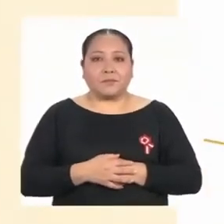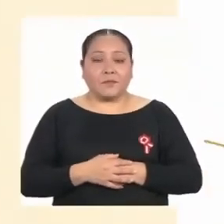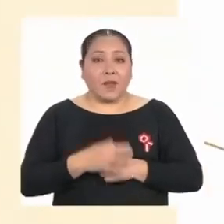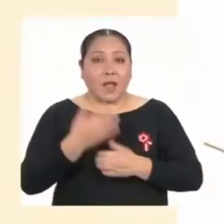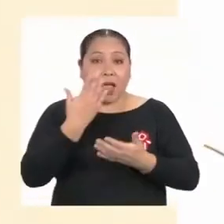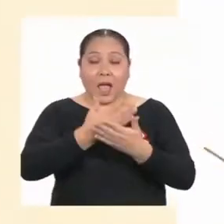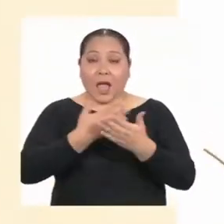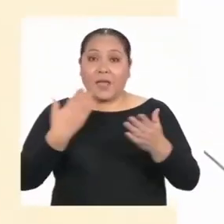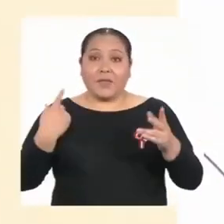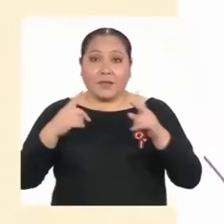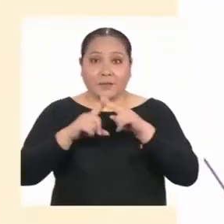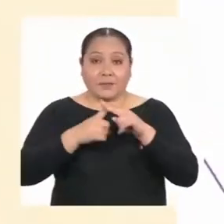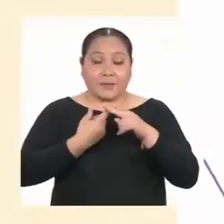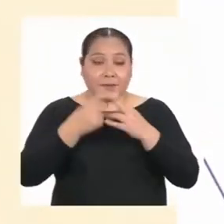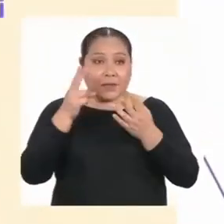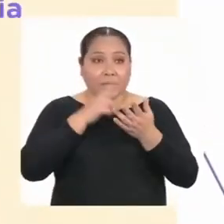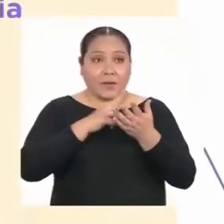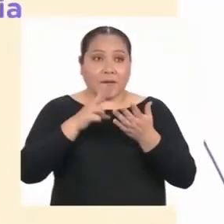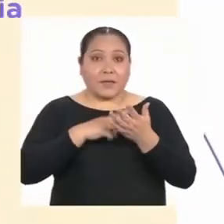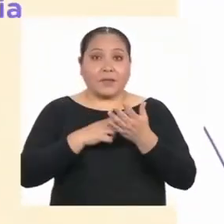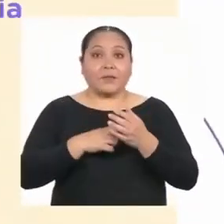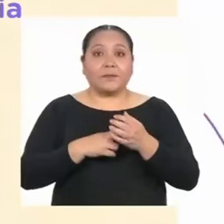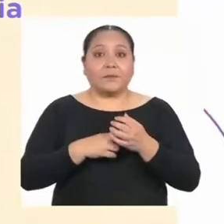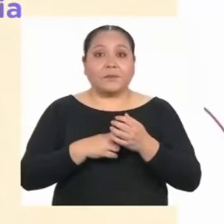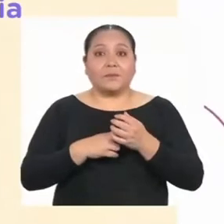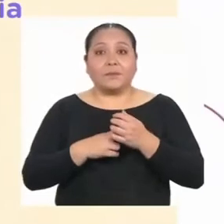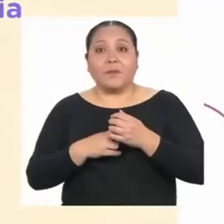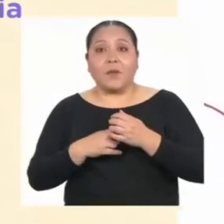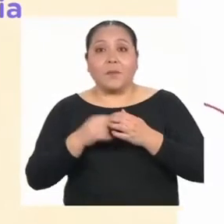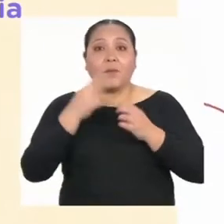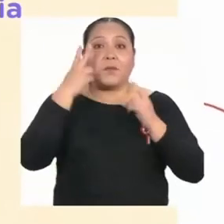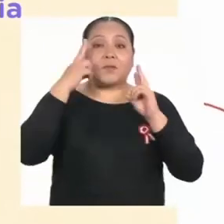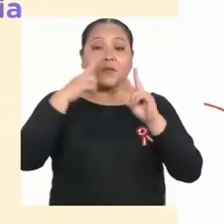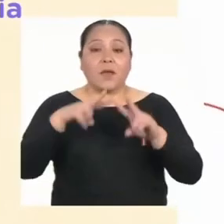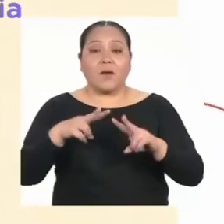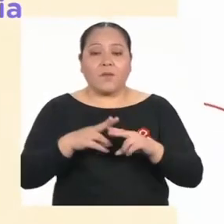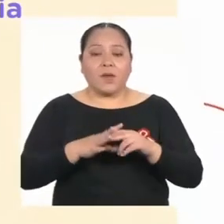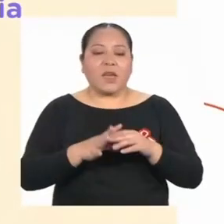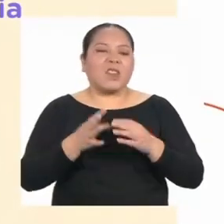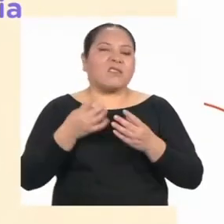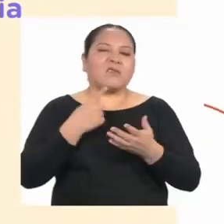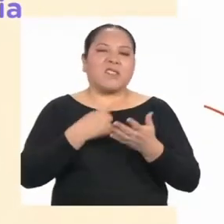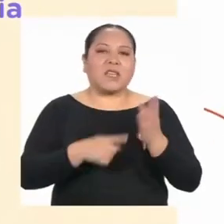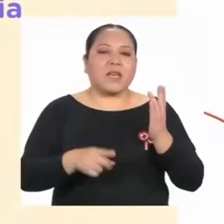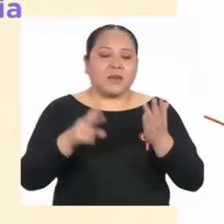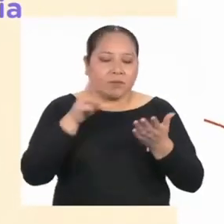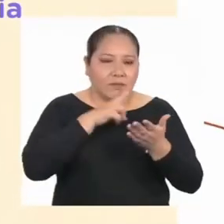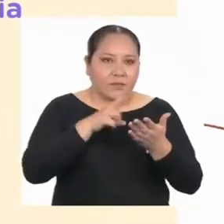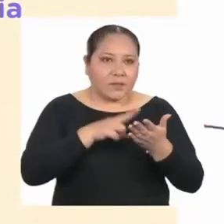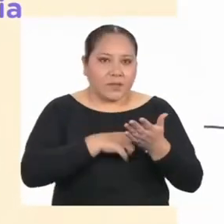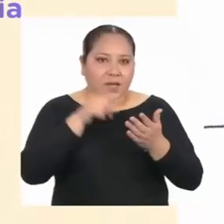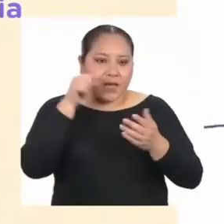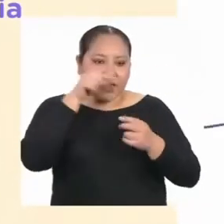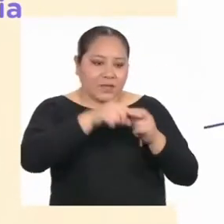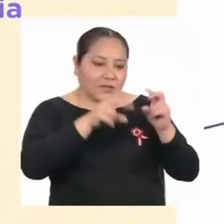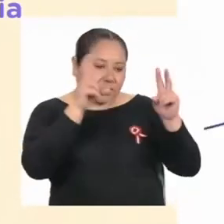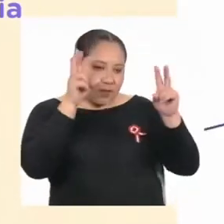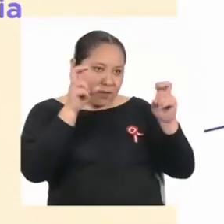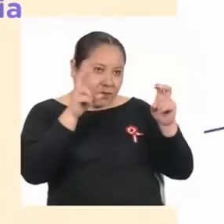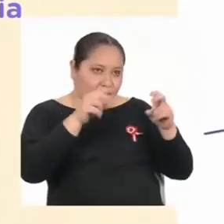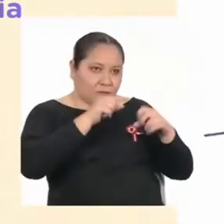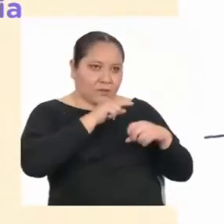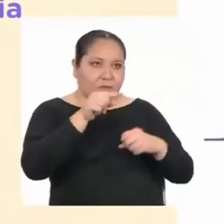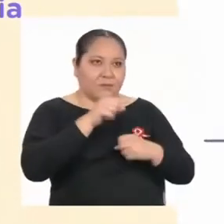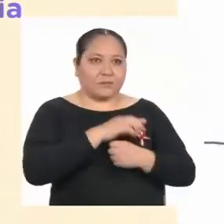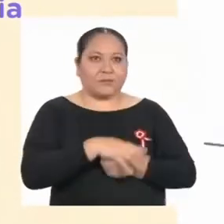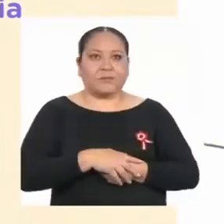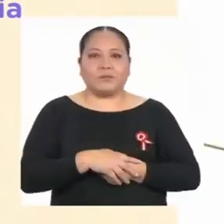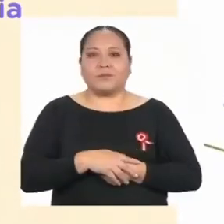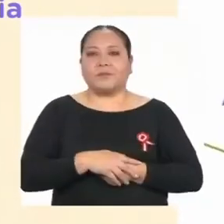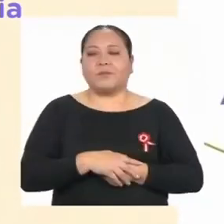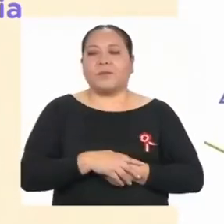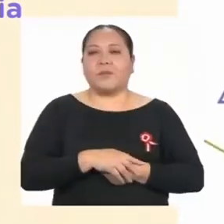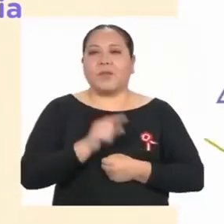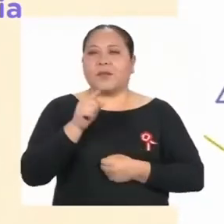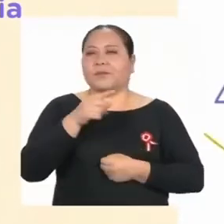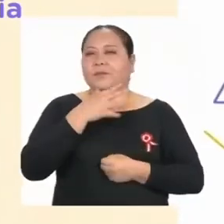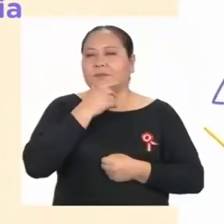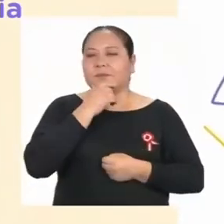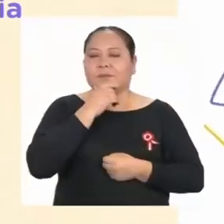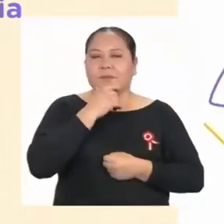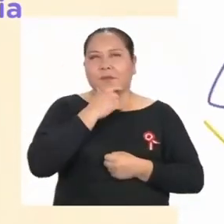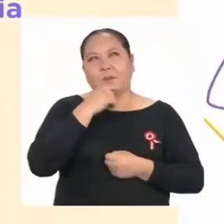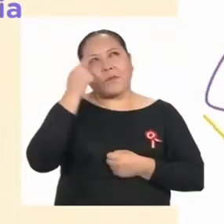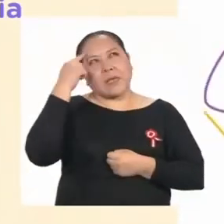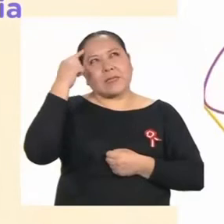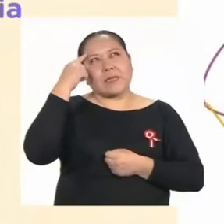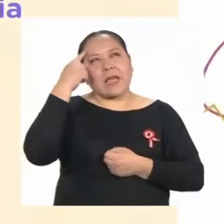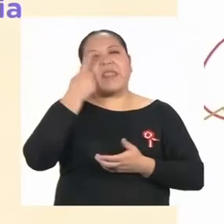Antes de empezar a leer, vamos a anticipar el tema de la lectura a partir del título. Es algo así como predecir